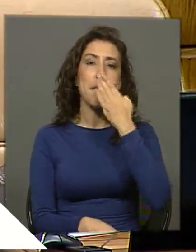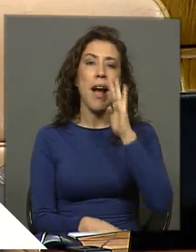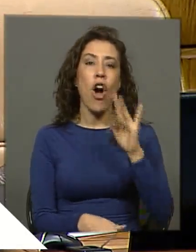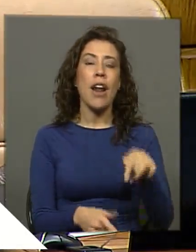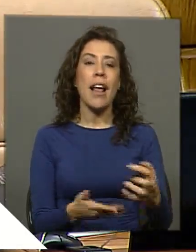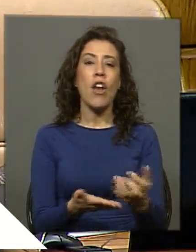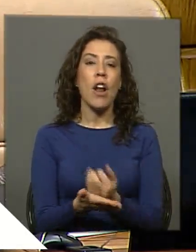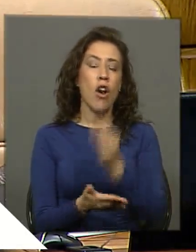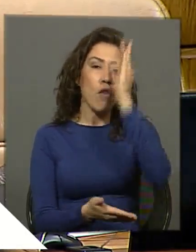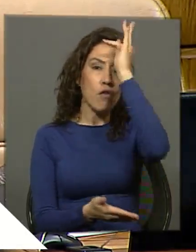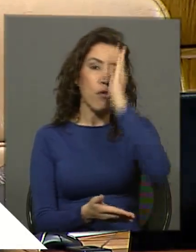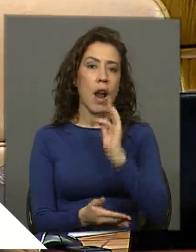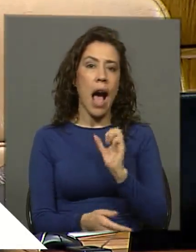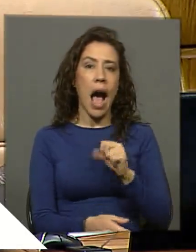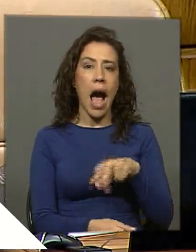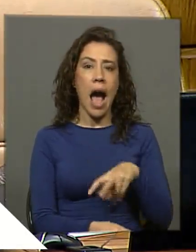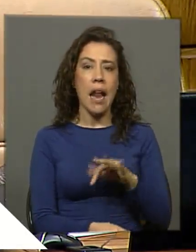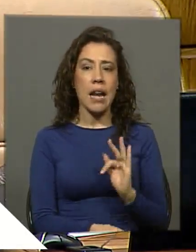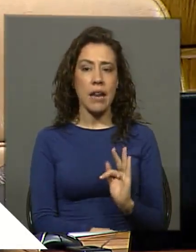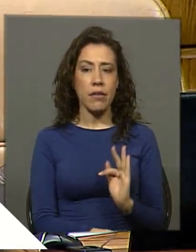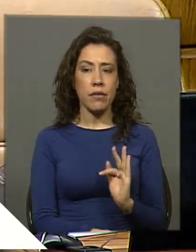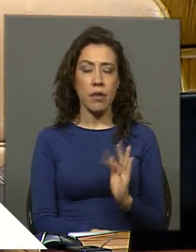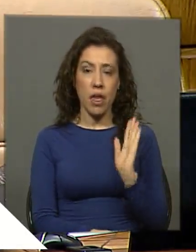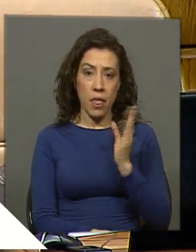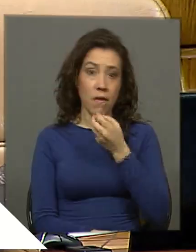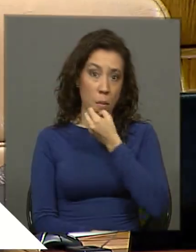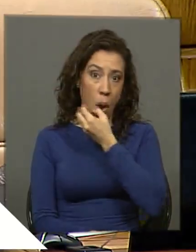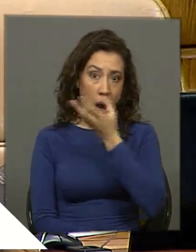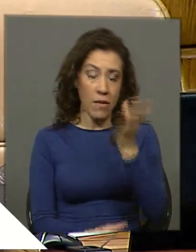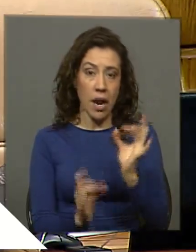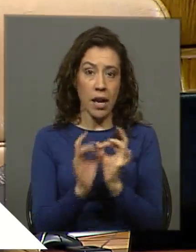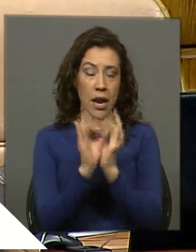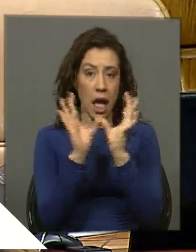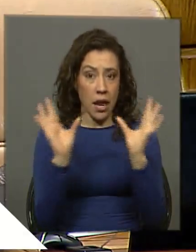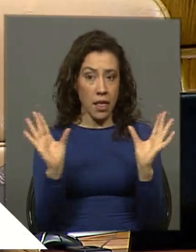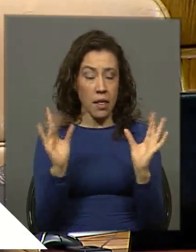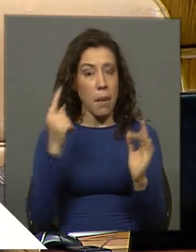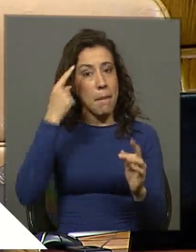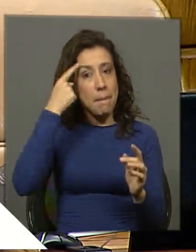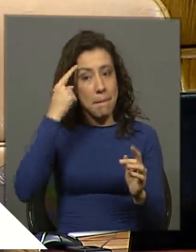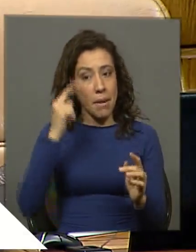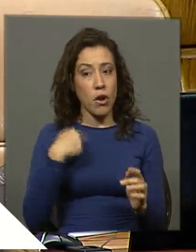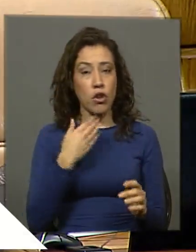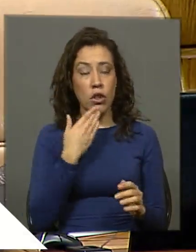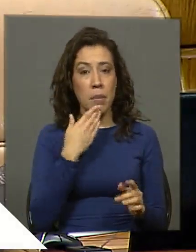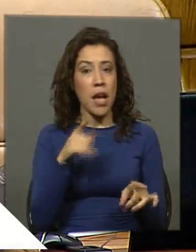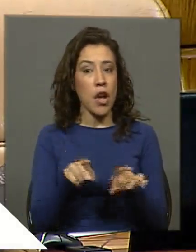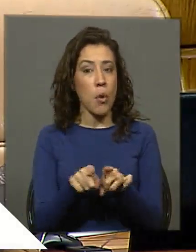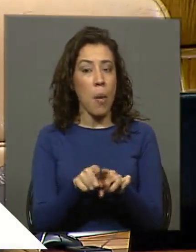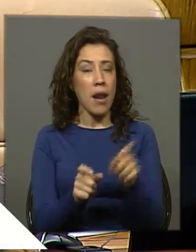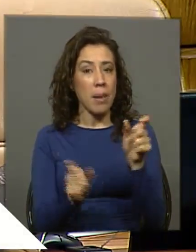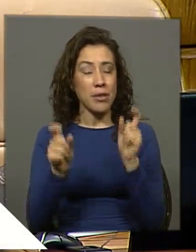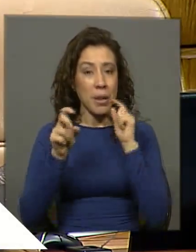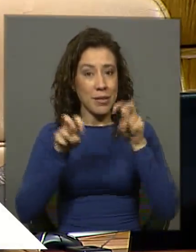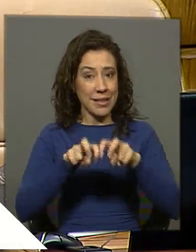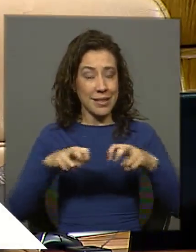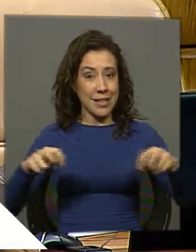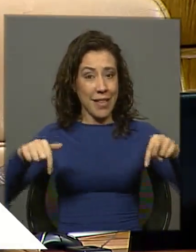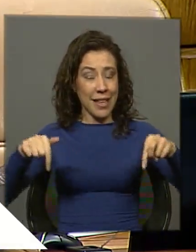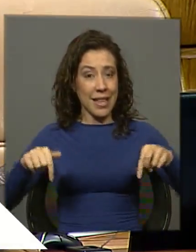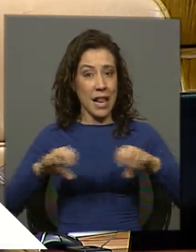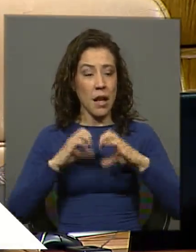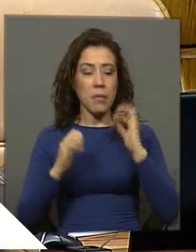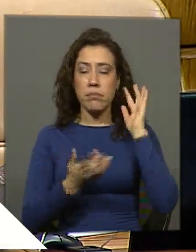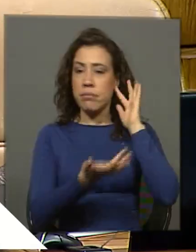que la que lograron los funcionarios de la ANEF digámoslo con claridad sin embargo yo también al igual que los que estamos presentes en este hemiciclo